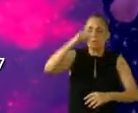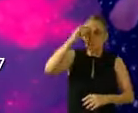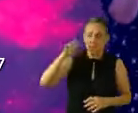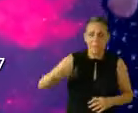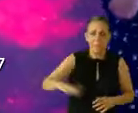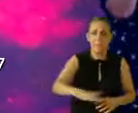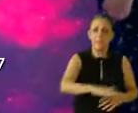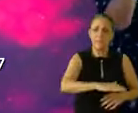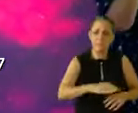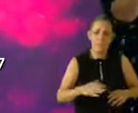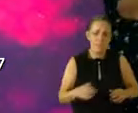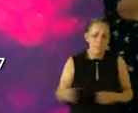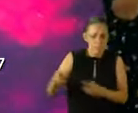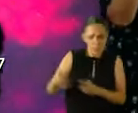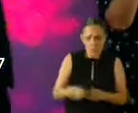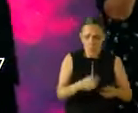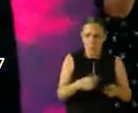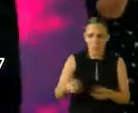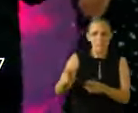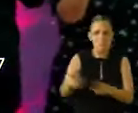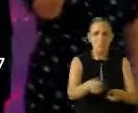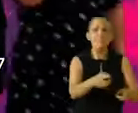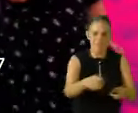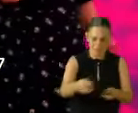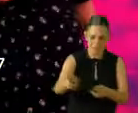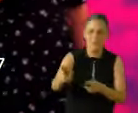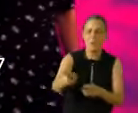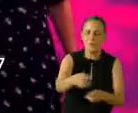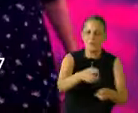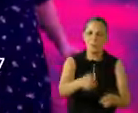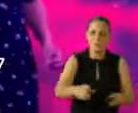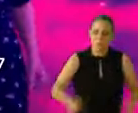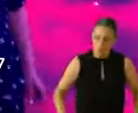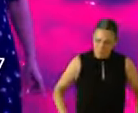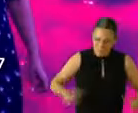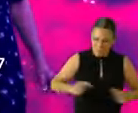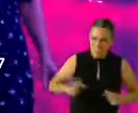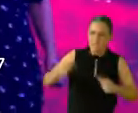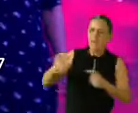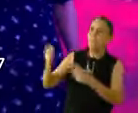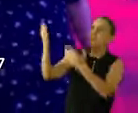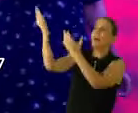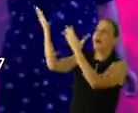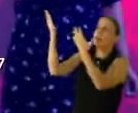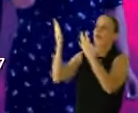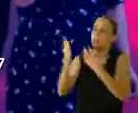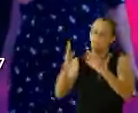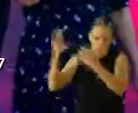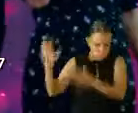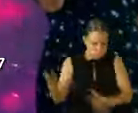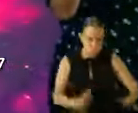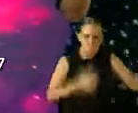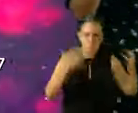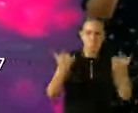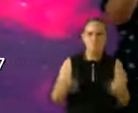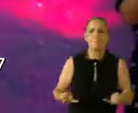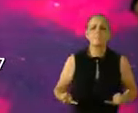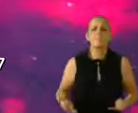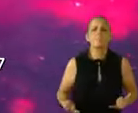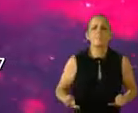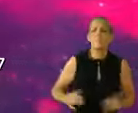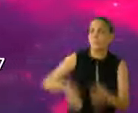inúndanos en el desierto, brote en Dios. Vida, dice una vez más.